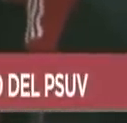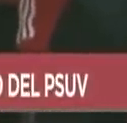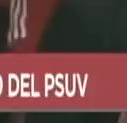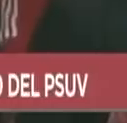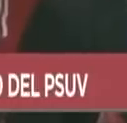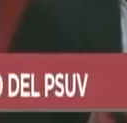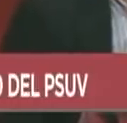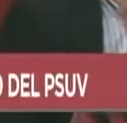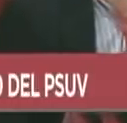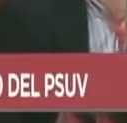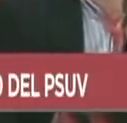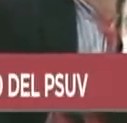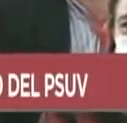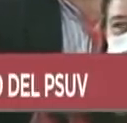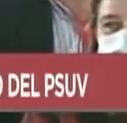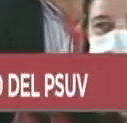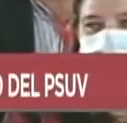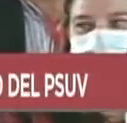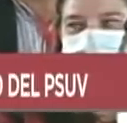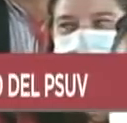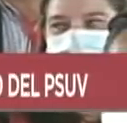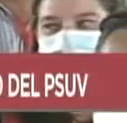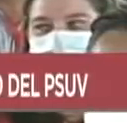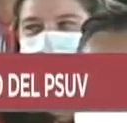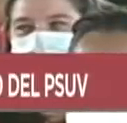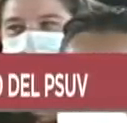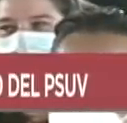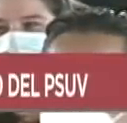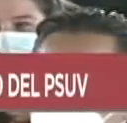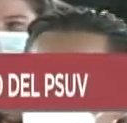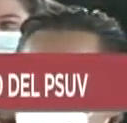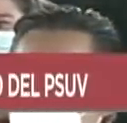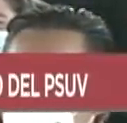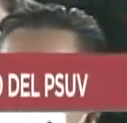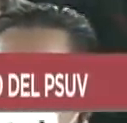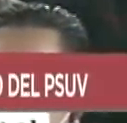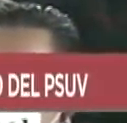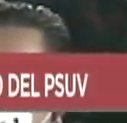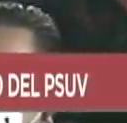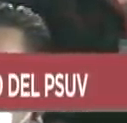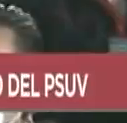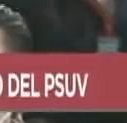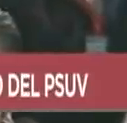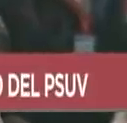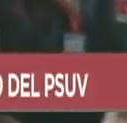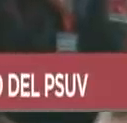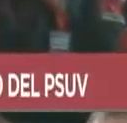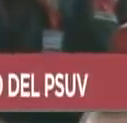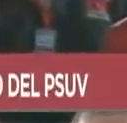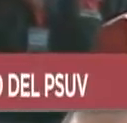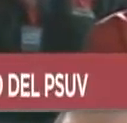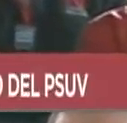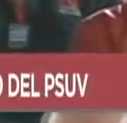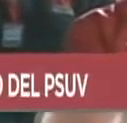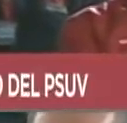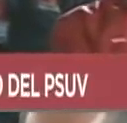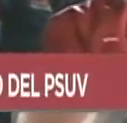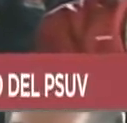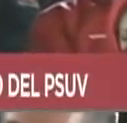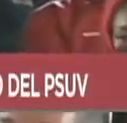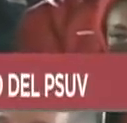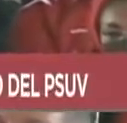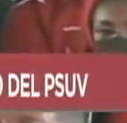candidatas, tal como ha sido la tradición democrática en el Partido Socialista Unido de Venezuela. Y en tercer